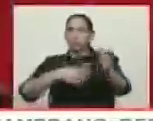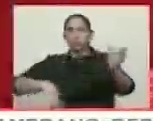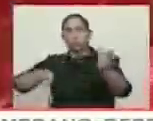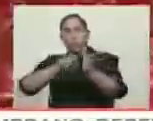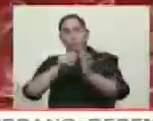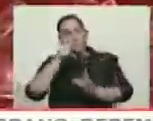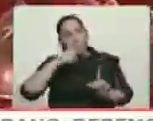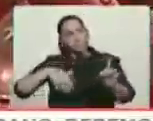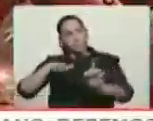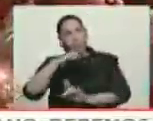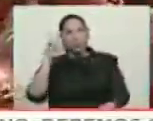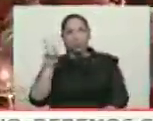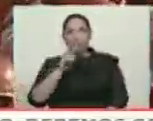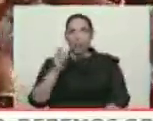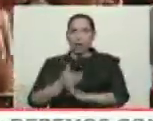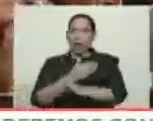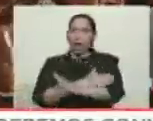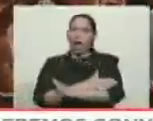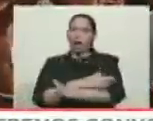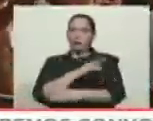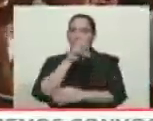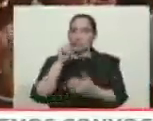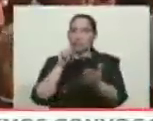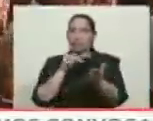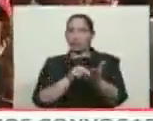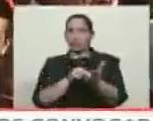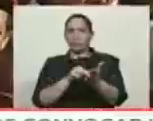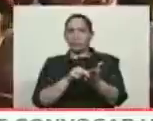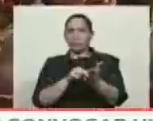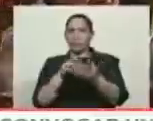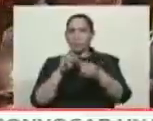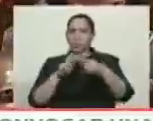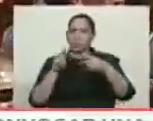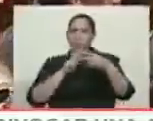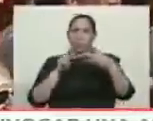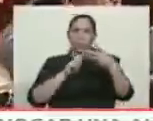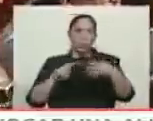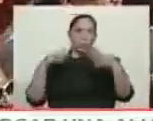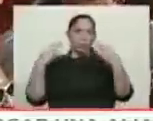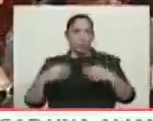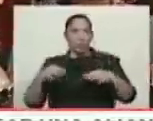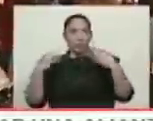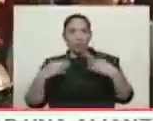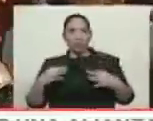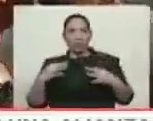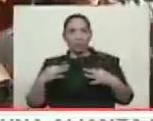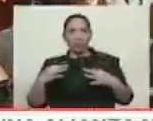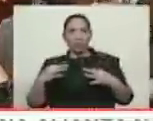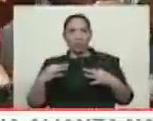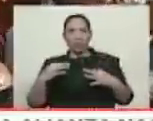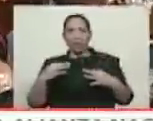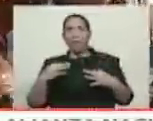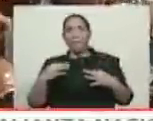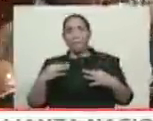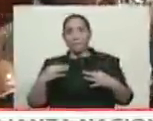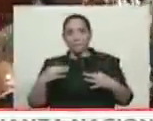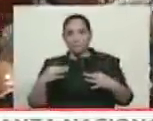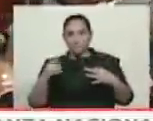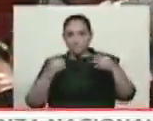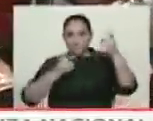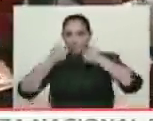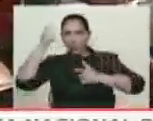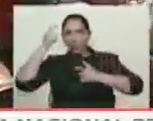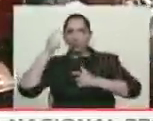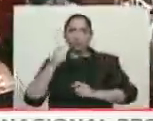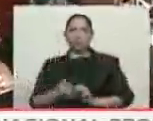venezolano ante la nacionalización de los recursos naturales por parte del comandante Hugo